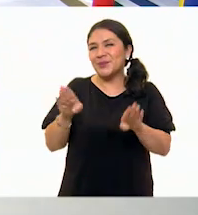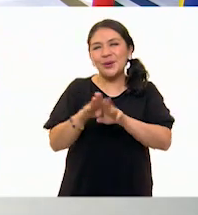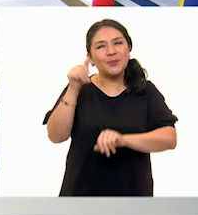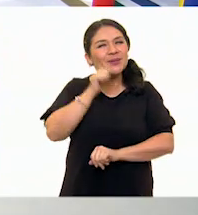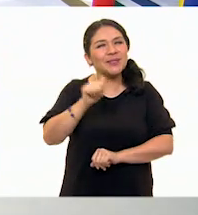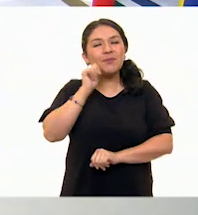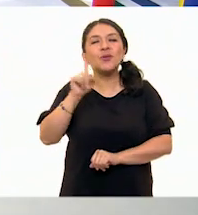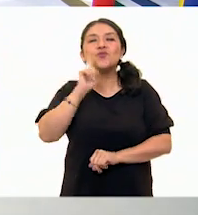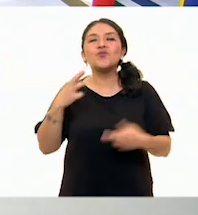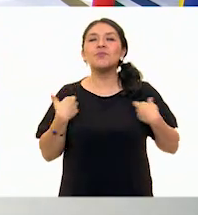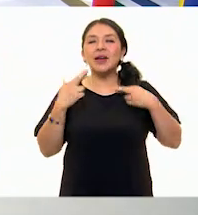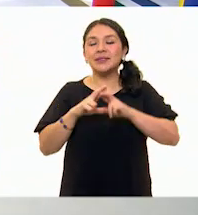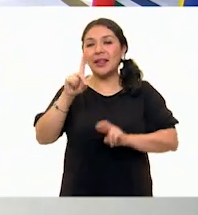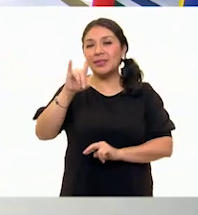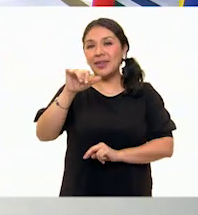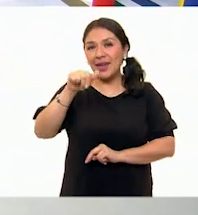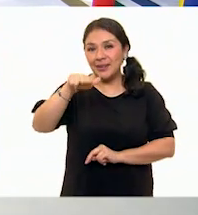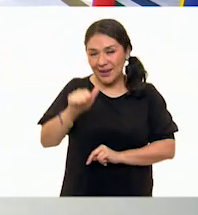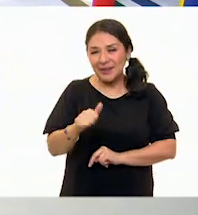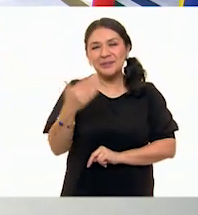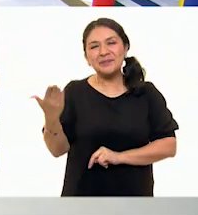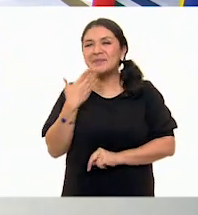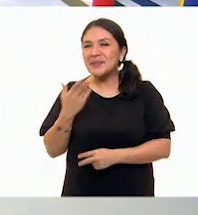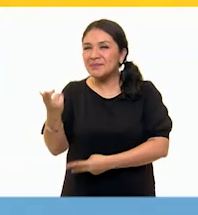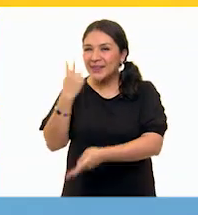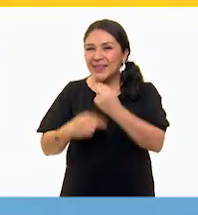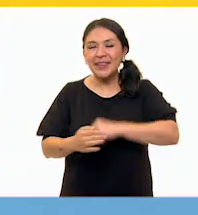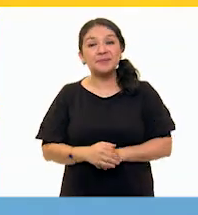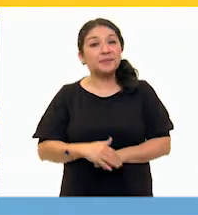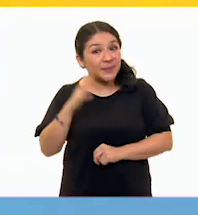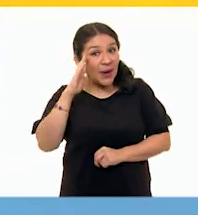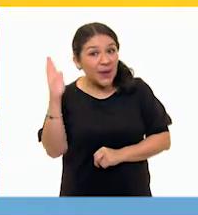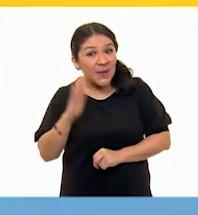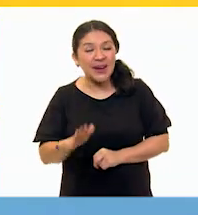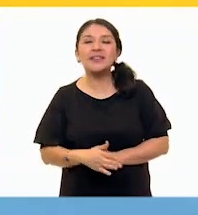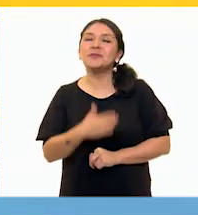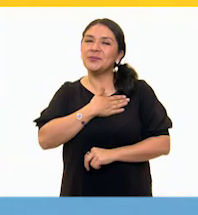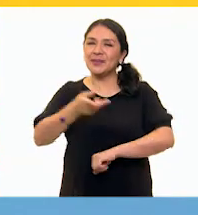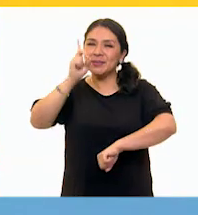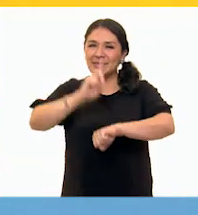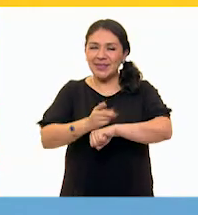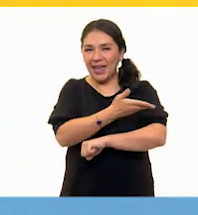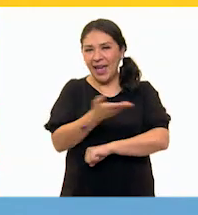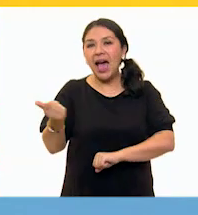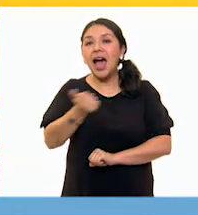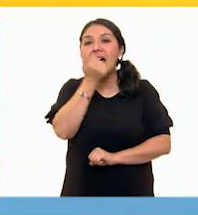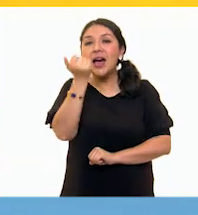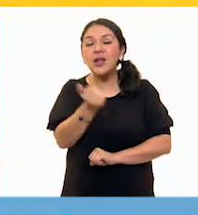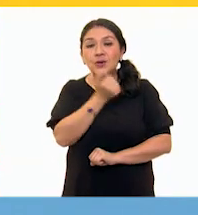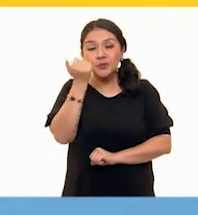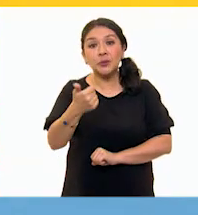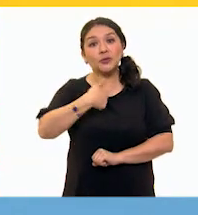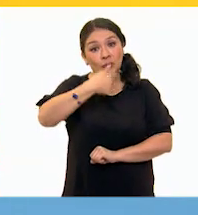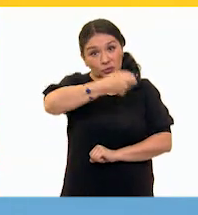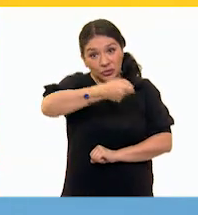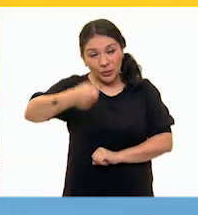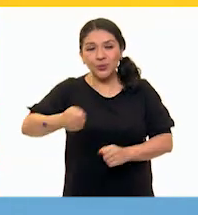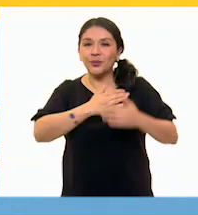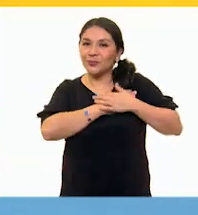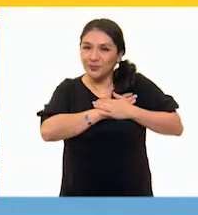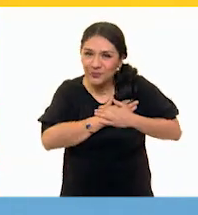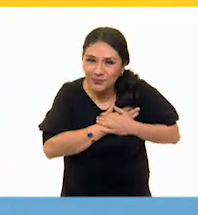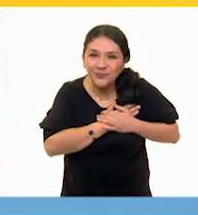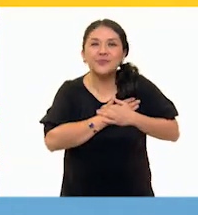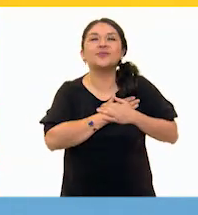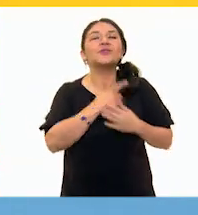siempre, de la maestra Diana Florisa Cortés. Maestra, bienvenida. Hola, María. Muy buen día, queridos estudiantes. Les saludo con la mano en el